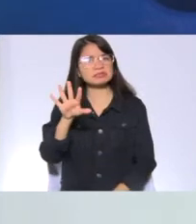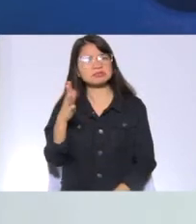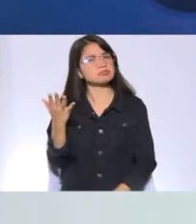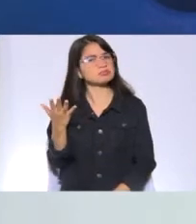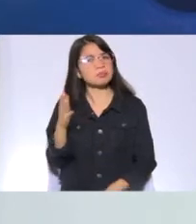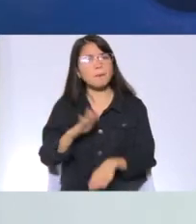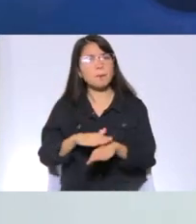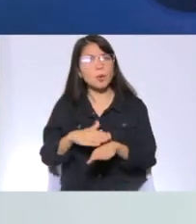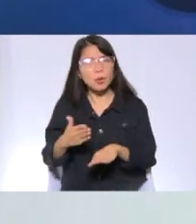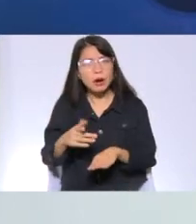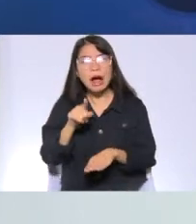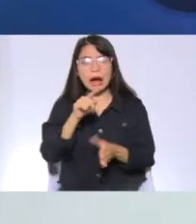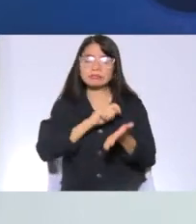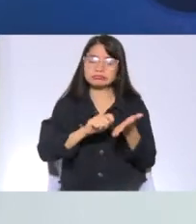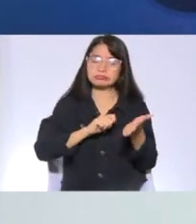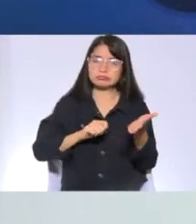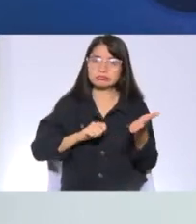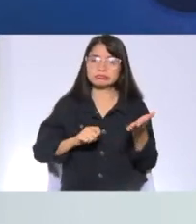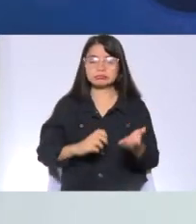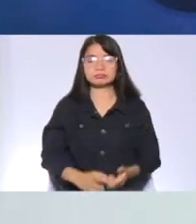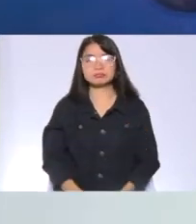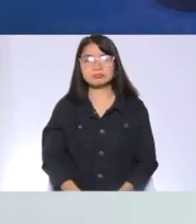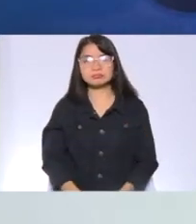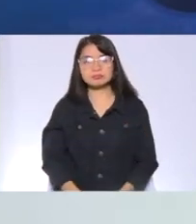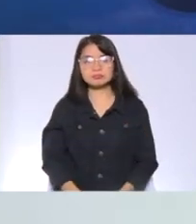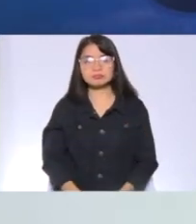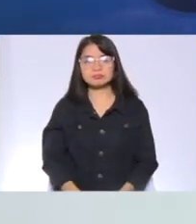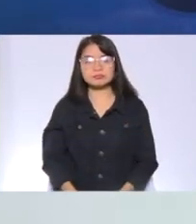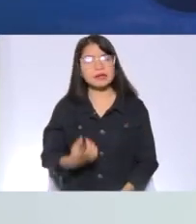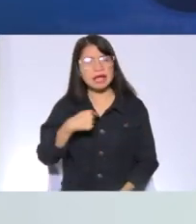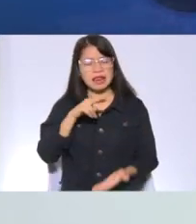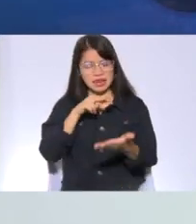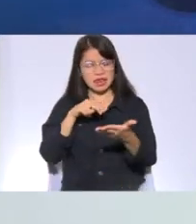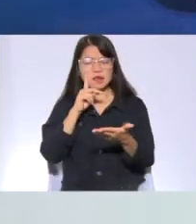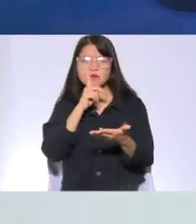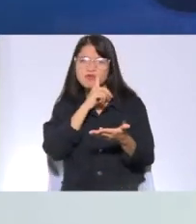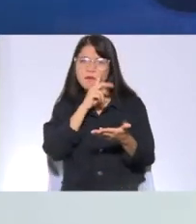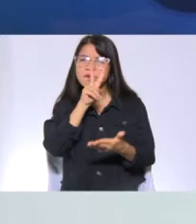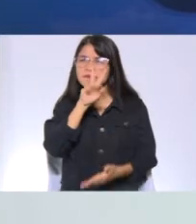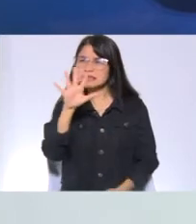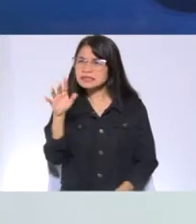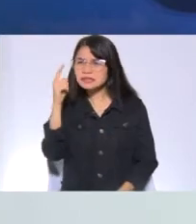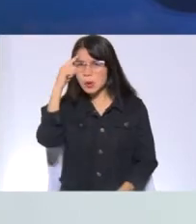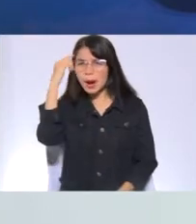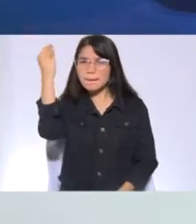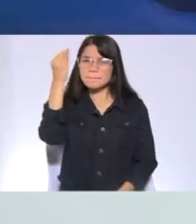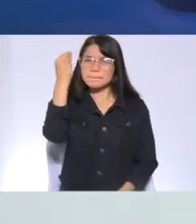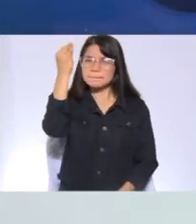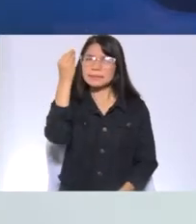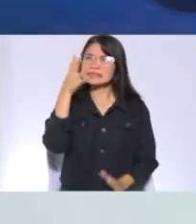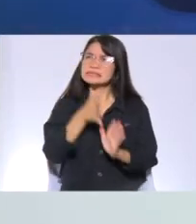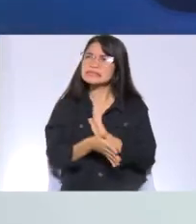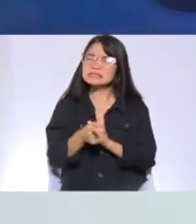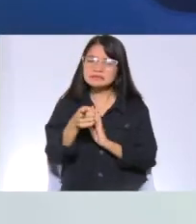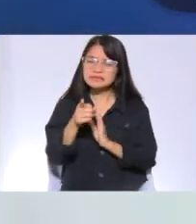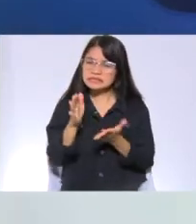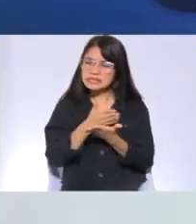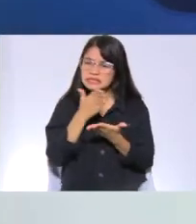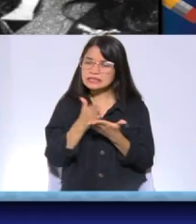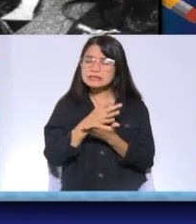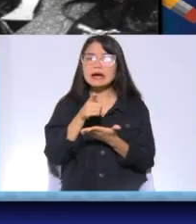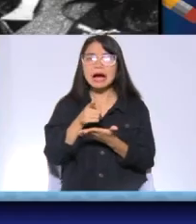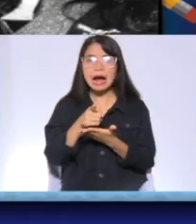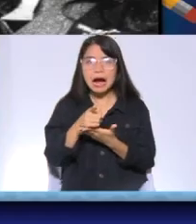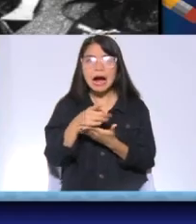leemos el título y a partir del título empezamos a imaginar de qué trataría ese cuento. Y a partir de allí podemos dar una mejor comprensión de la lectura.